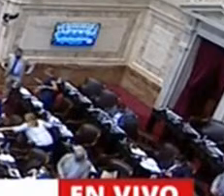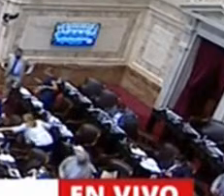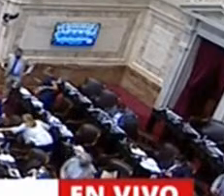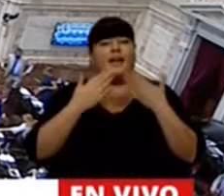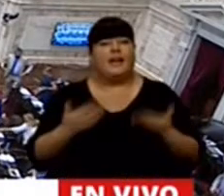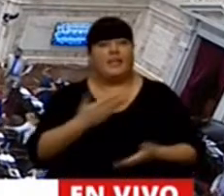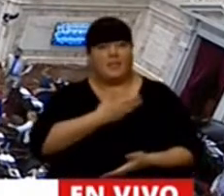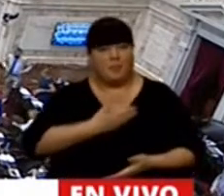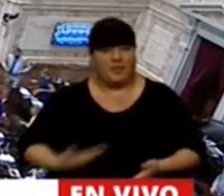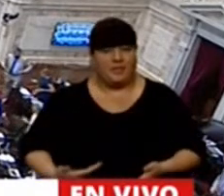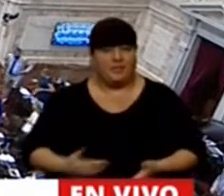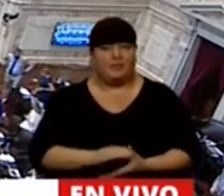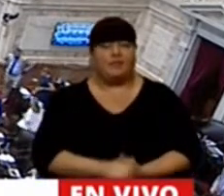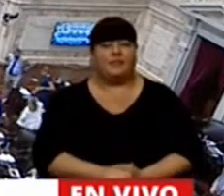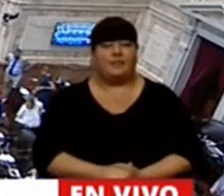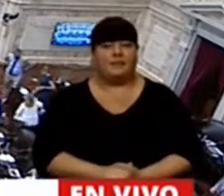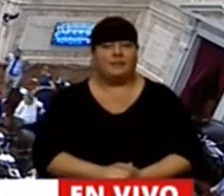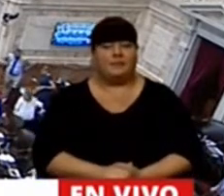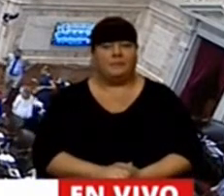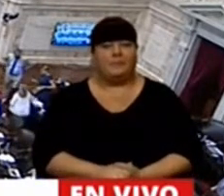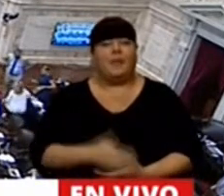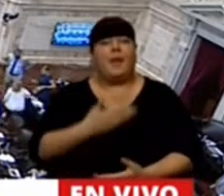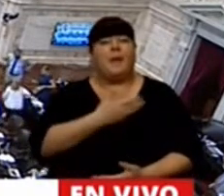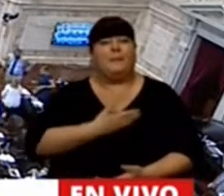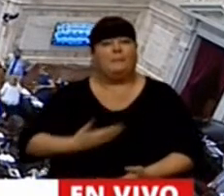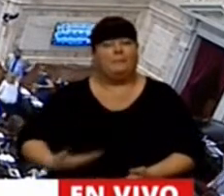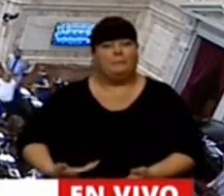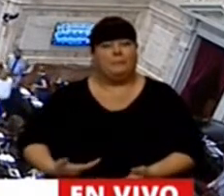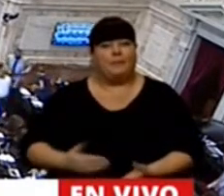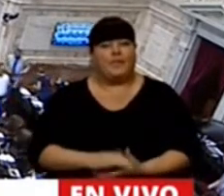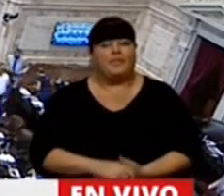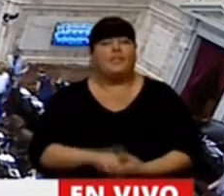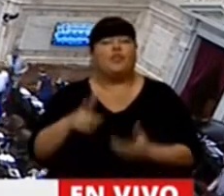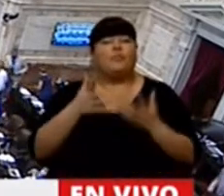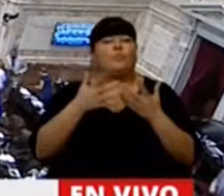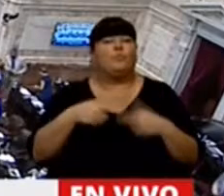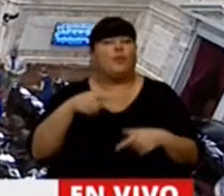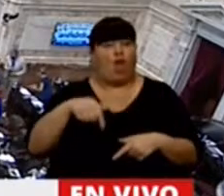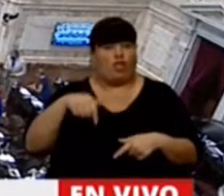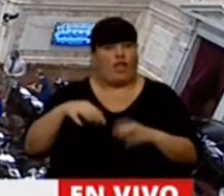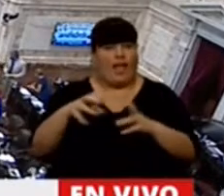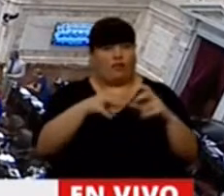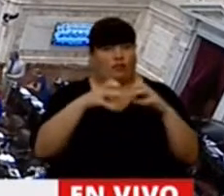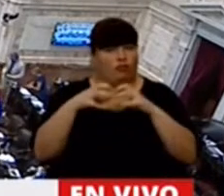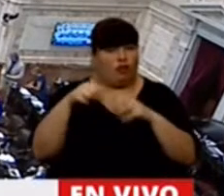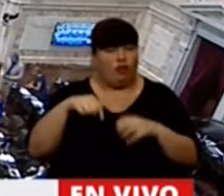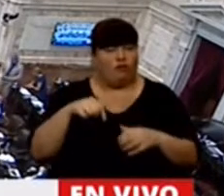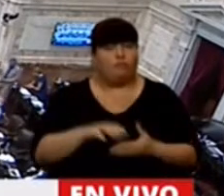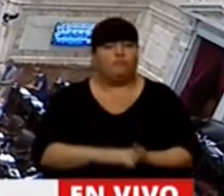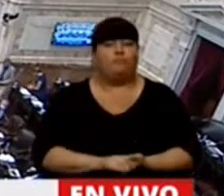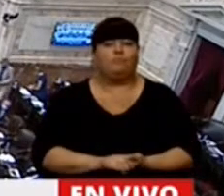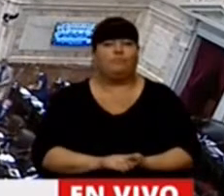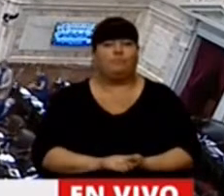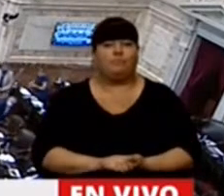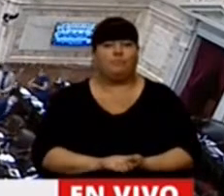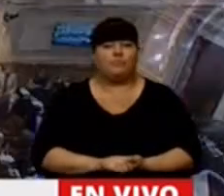Gracias, señor presidente. Señor presidente, el proyecto que estamos tratando hoy